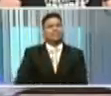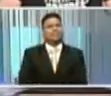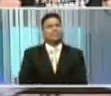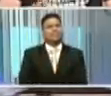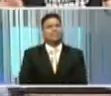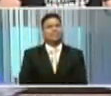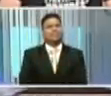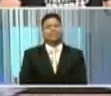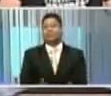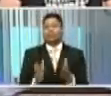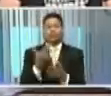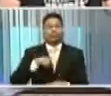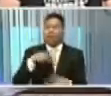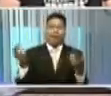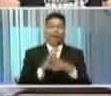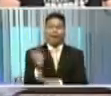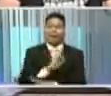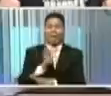Estamos acelerados, ¿vale?